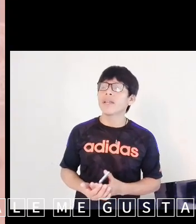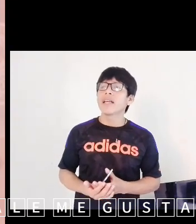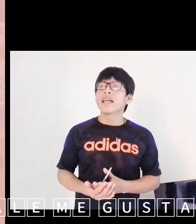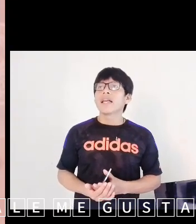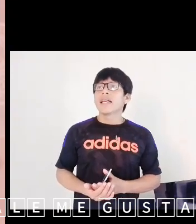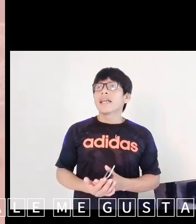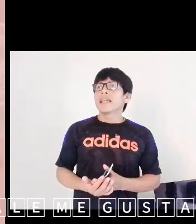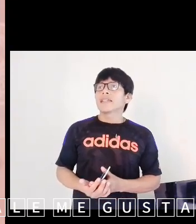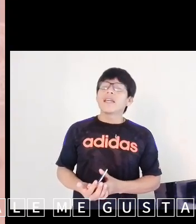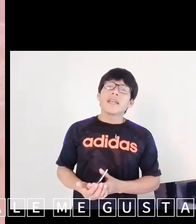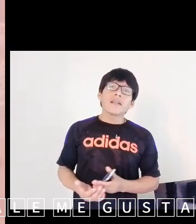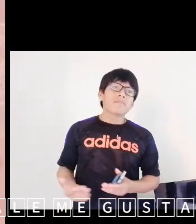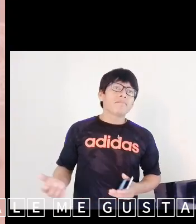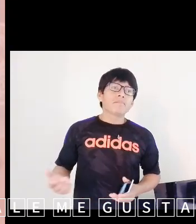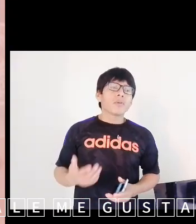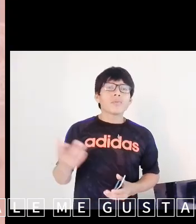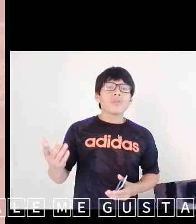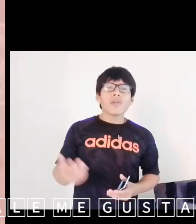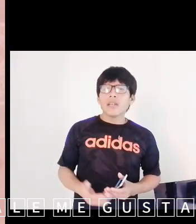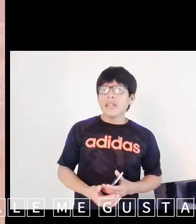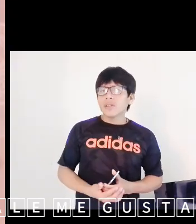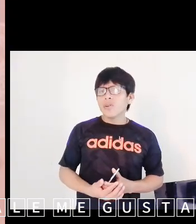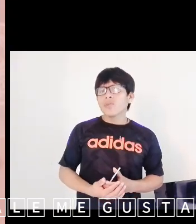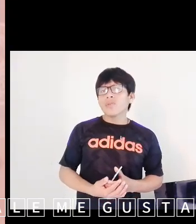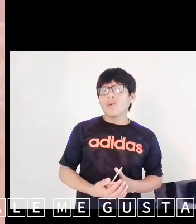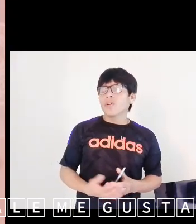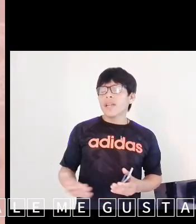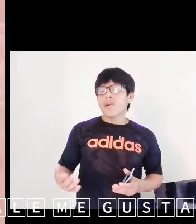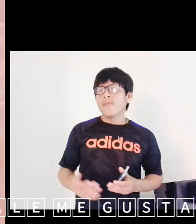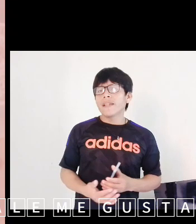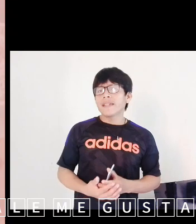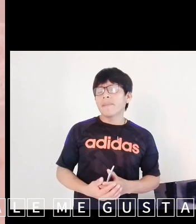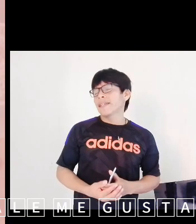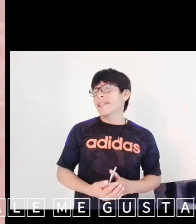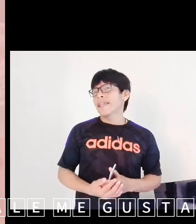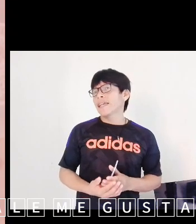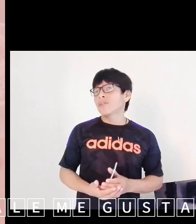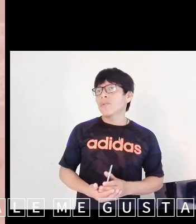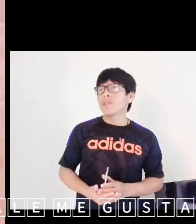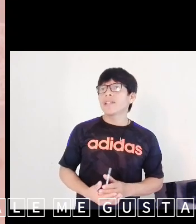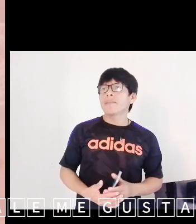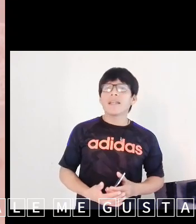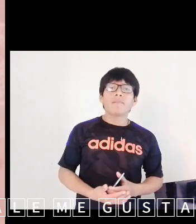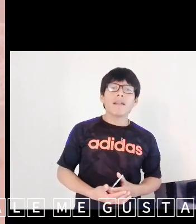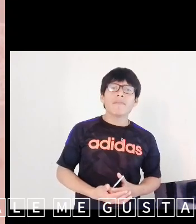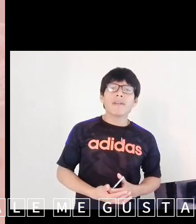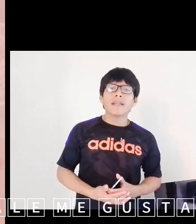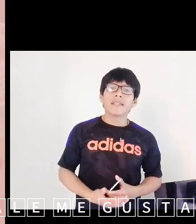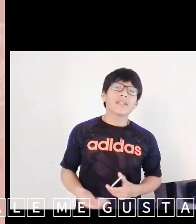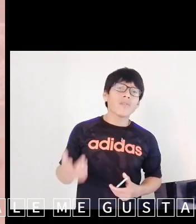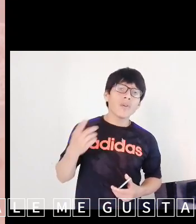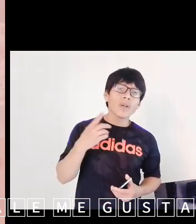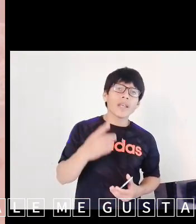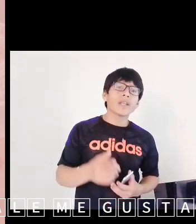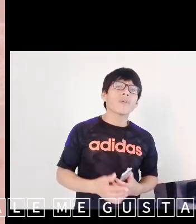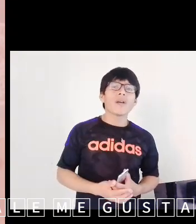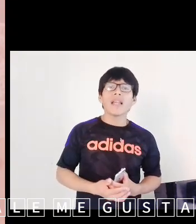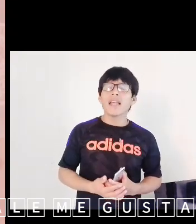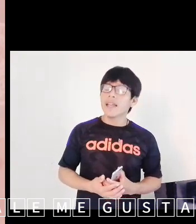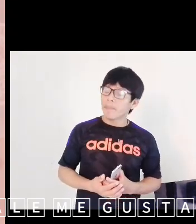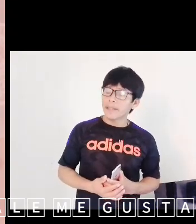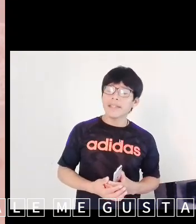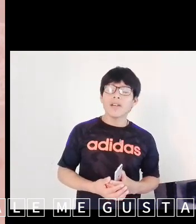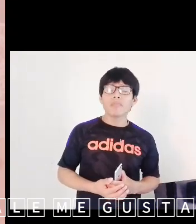López Obrador se pronunció en torno hoy en la conferencia mañanera y tocó el tema del Plan B. Y esto fue lo que